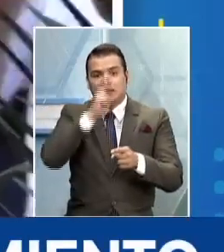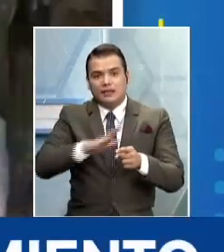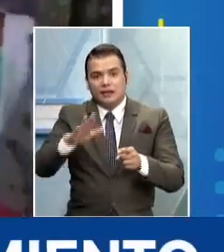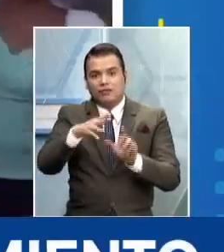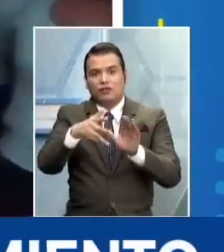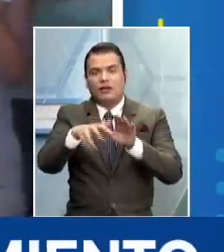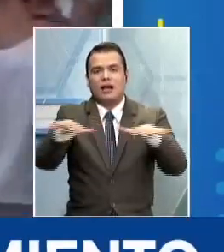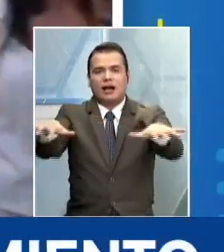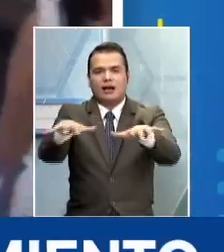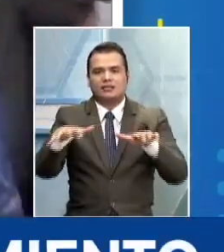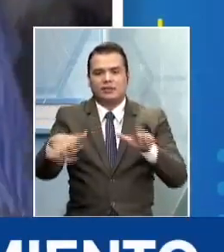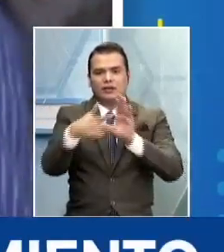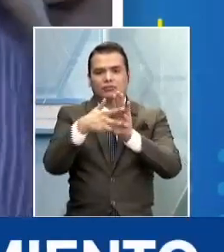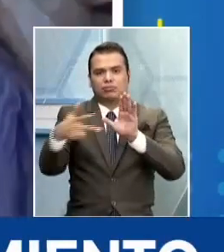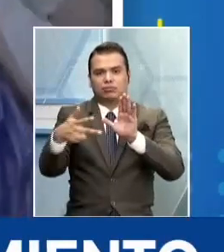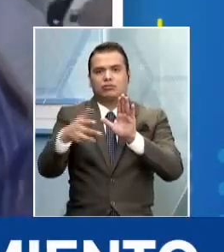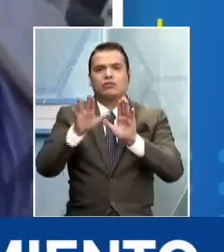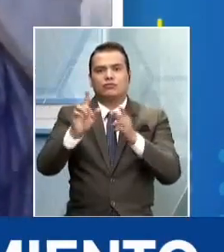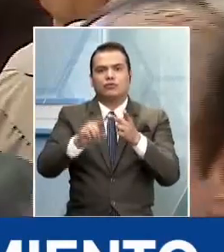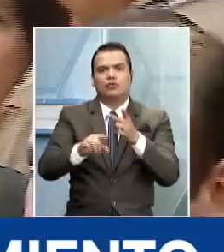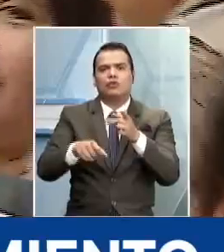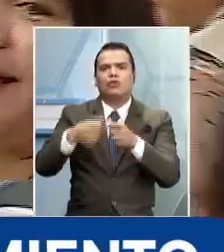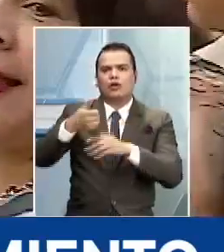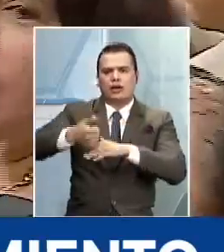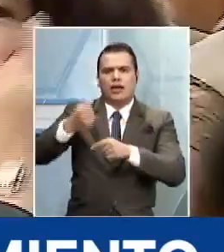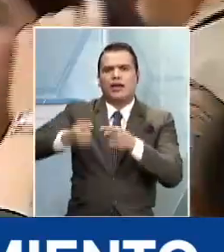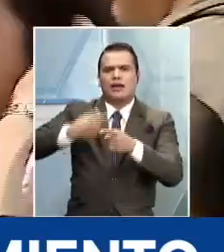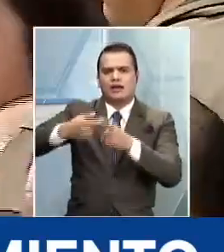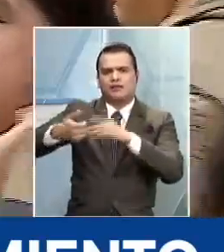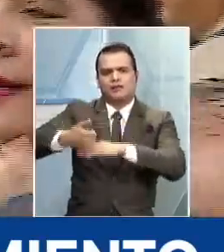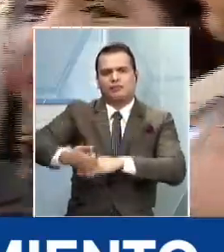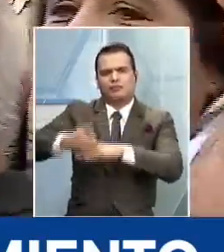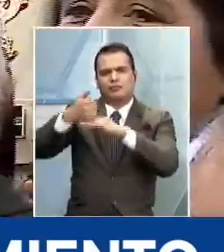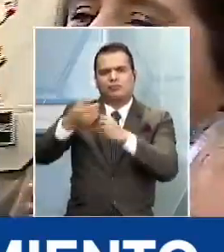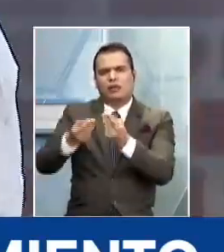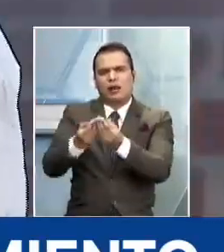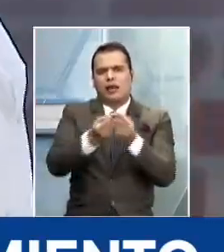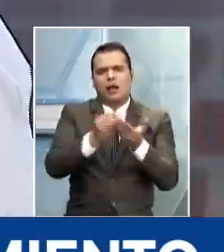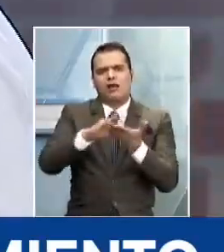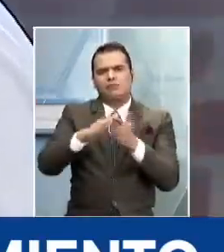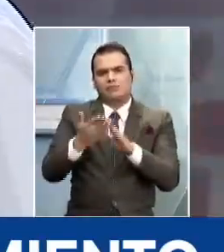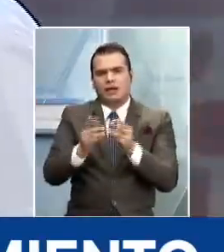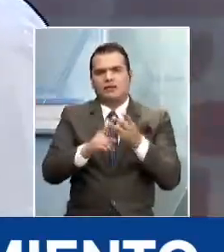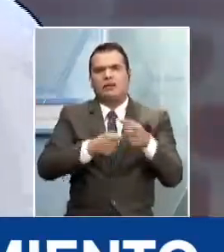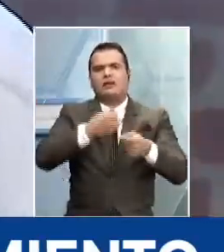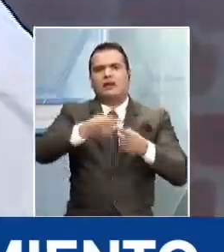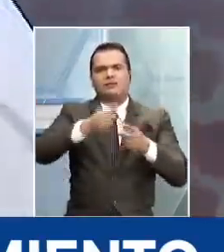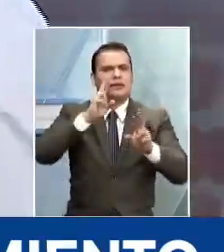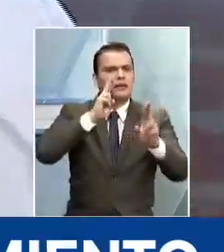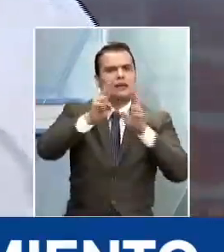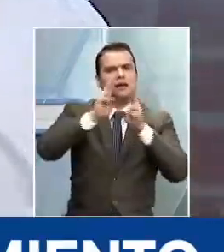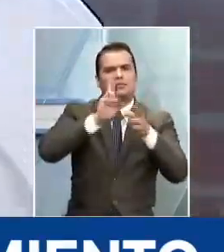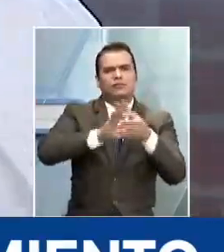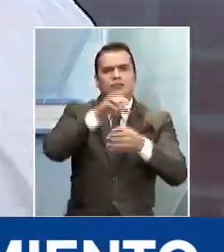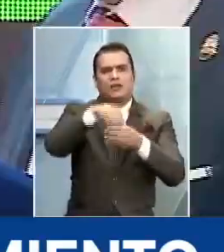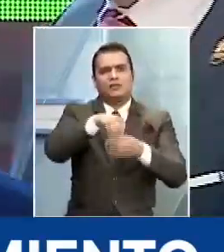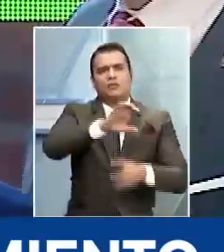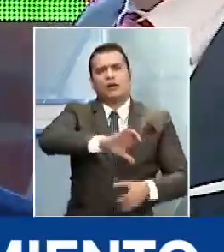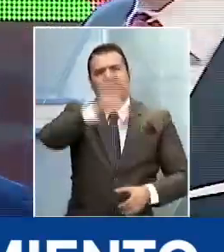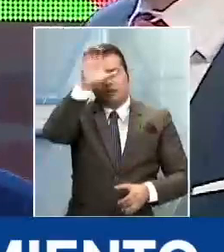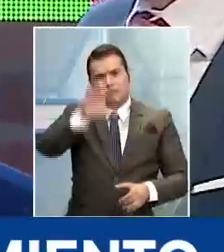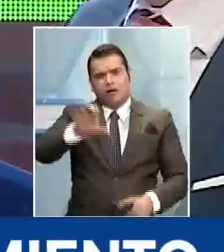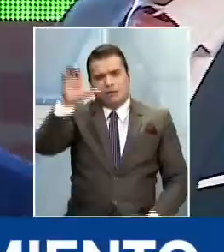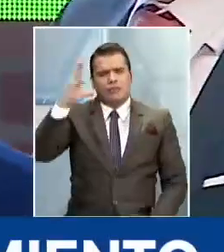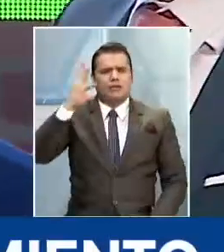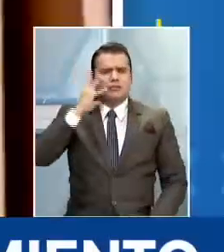del 91, fue alto consejero para la paz e hizo carrera en el servicio diplomático, ocupando el cargo de embajador en varios países